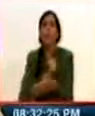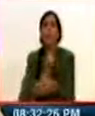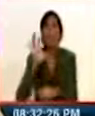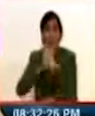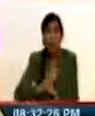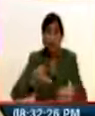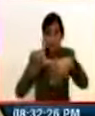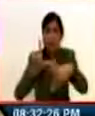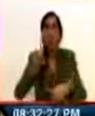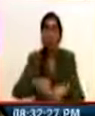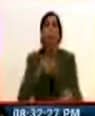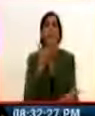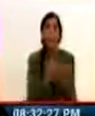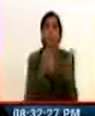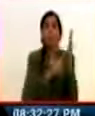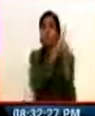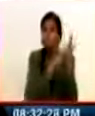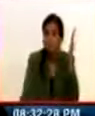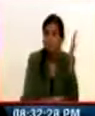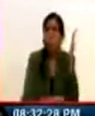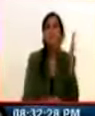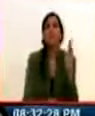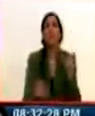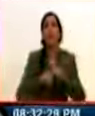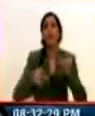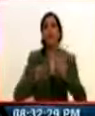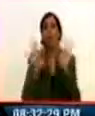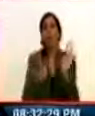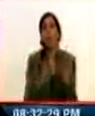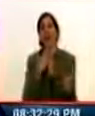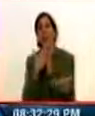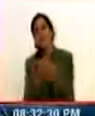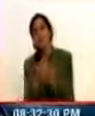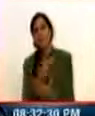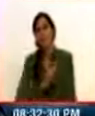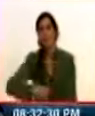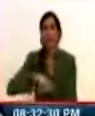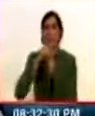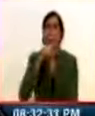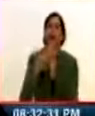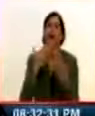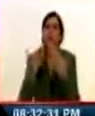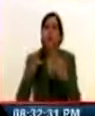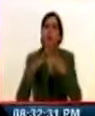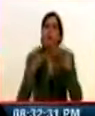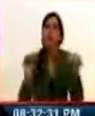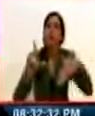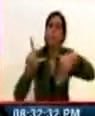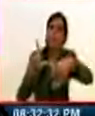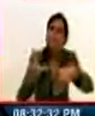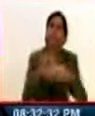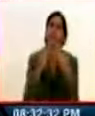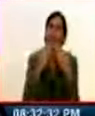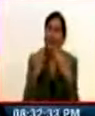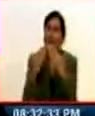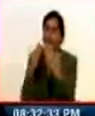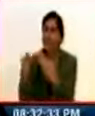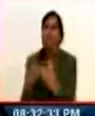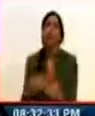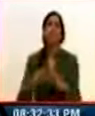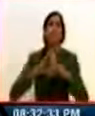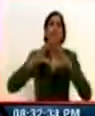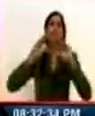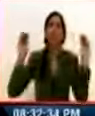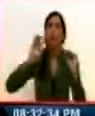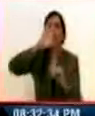continente. Hemos dado además el agradecimiento en nombre del presidente de Venezuela, en nombre de su pueblo. Hemos dado el agradecimiento a todas las voces que se